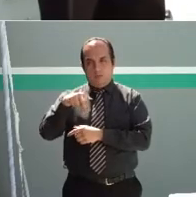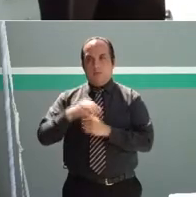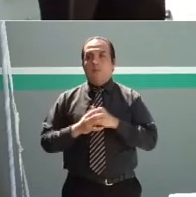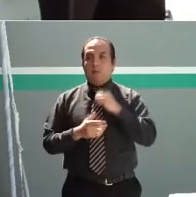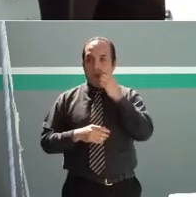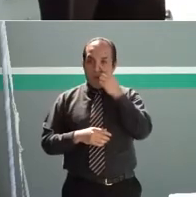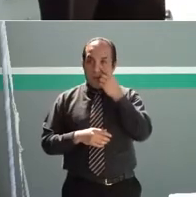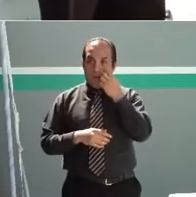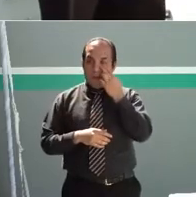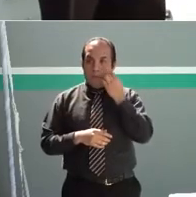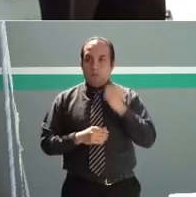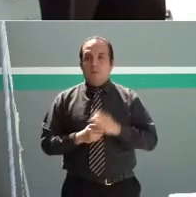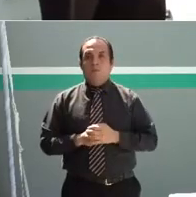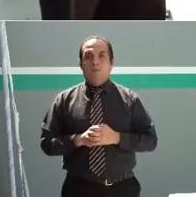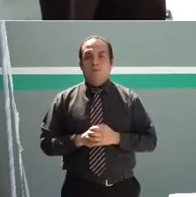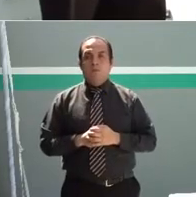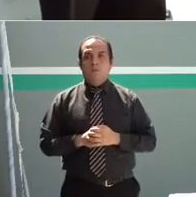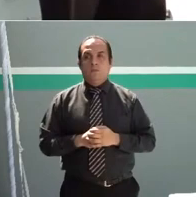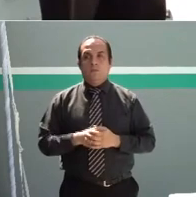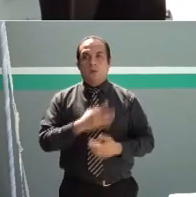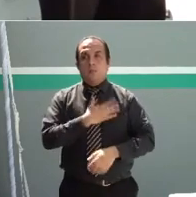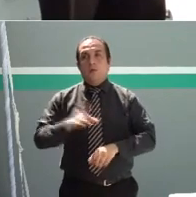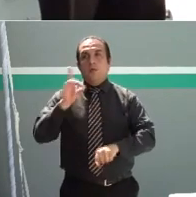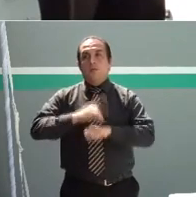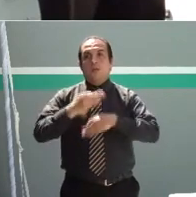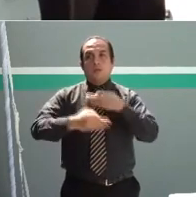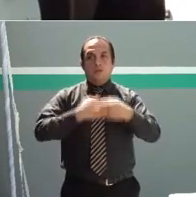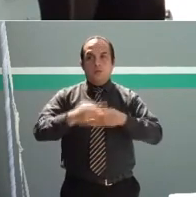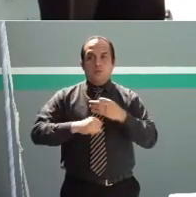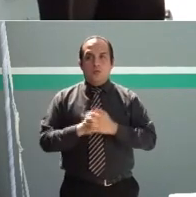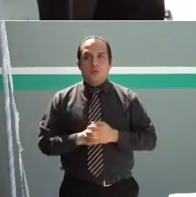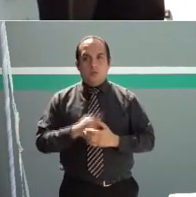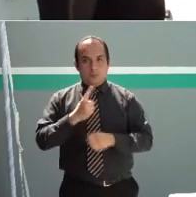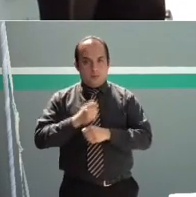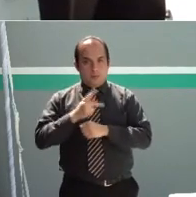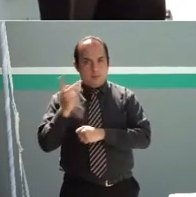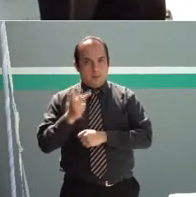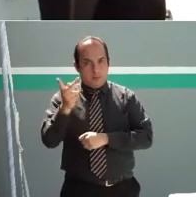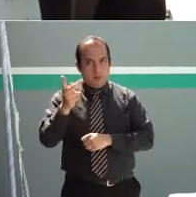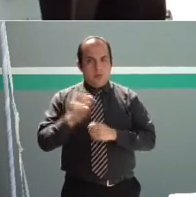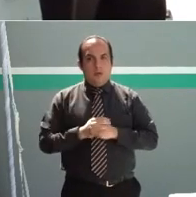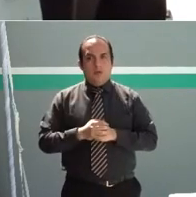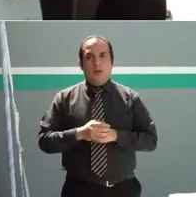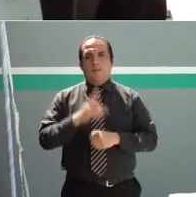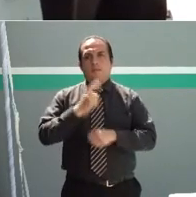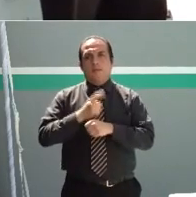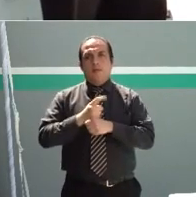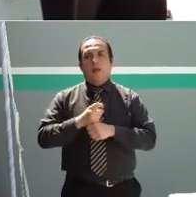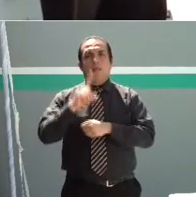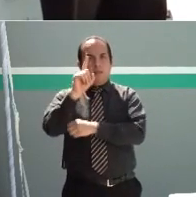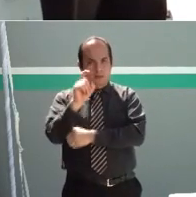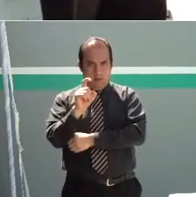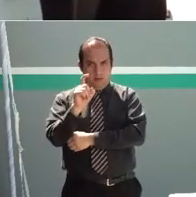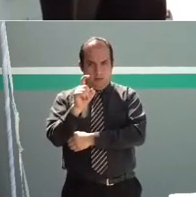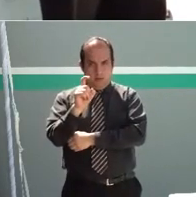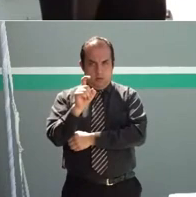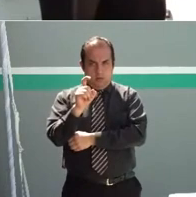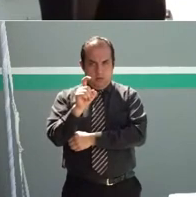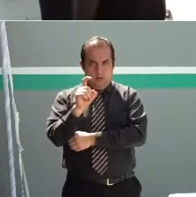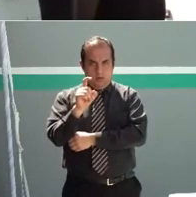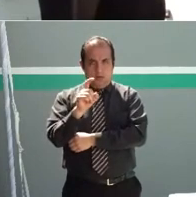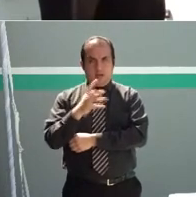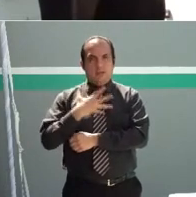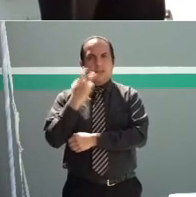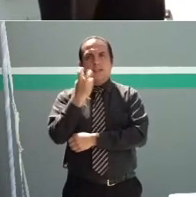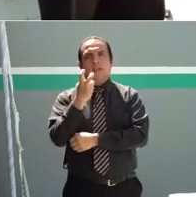Funcinas, buen día para todos. La primera, son dos preguntas rápidamente. La primera, en cuanto a esta situación del agua que tiene este tipo